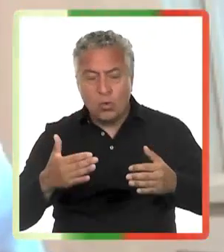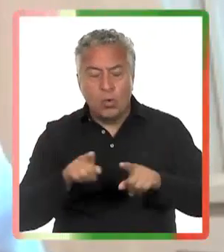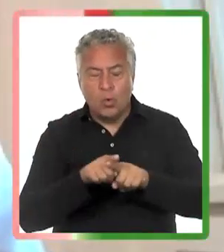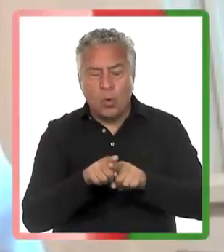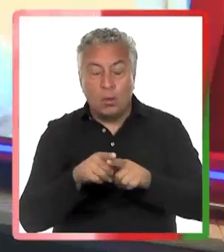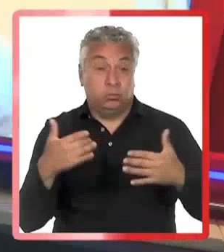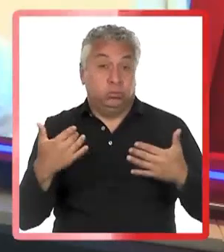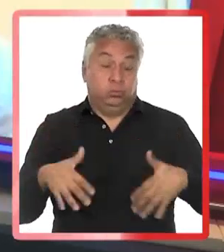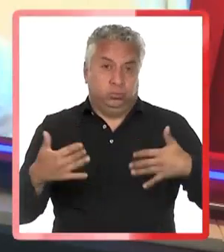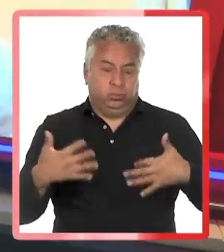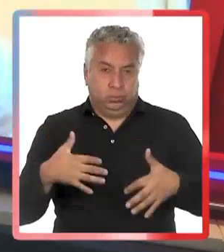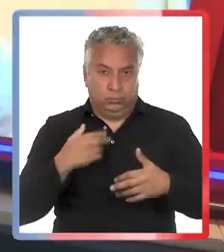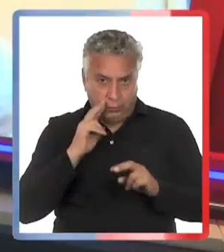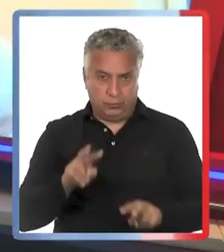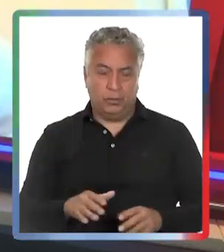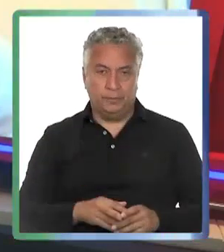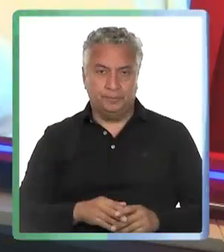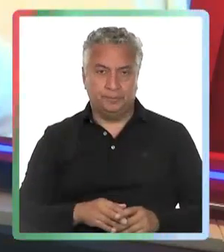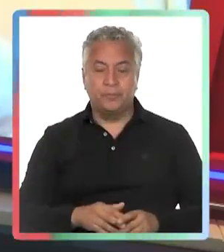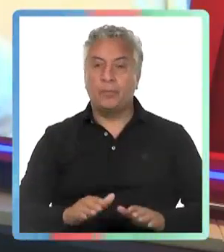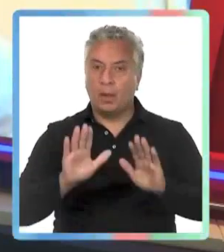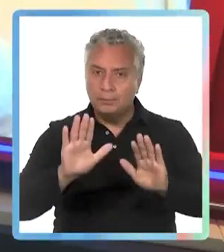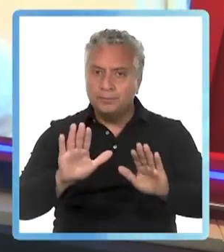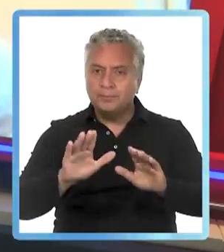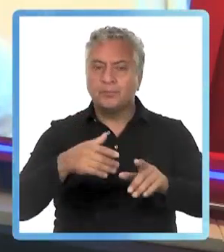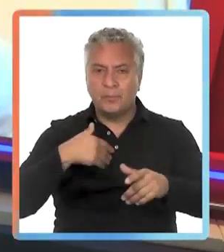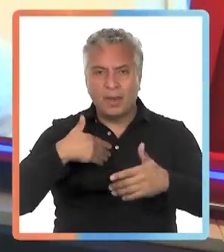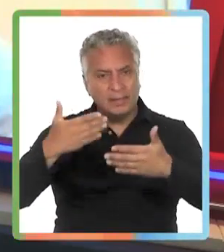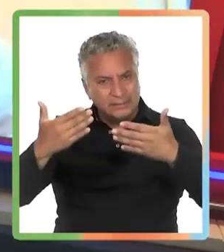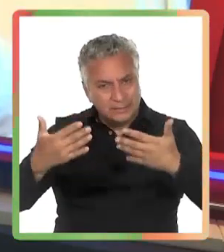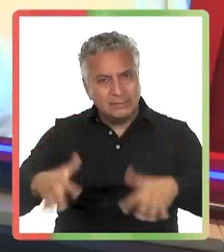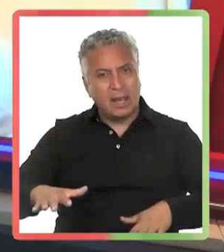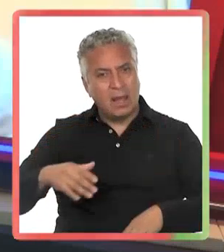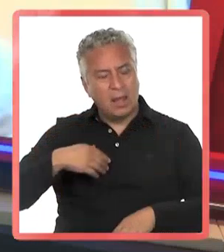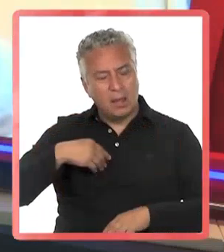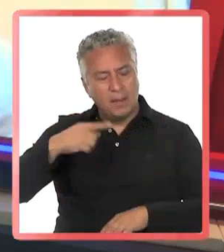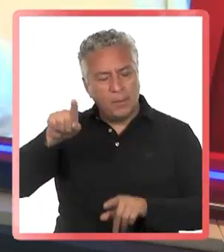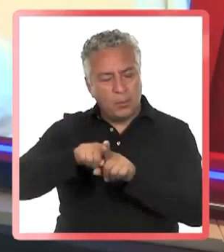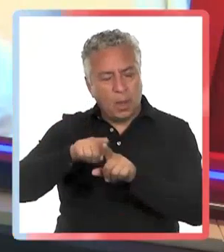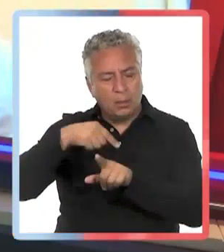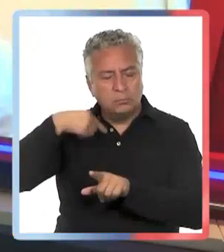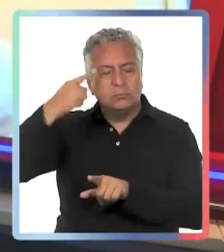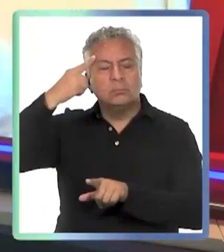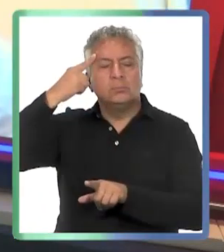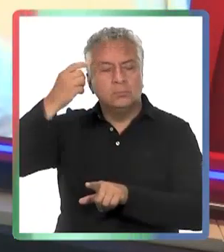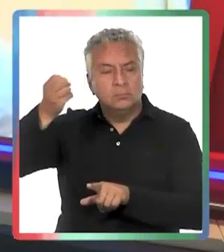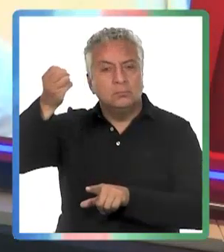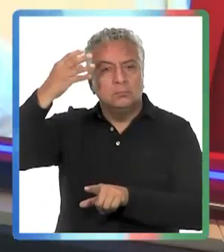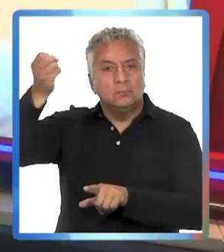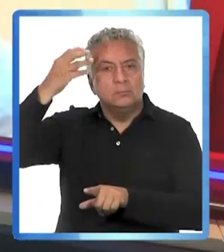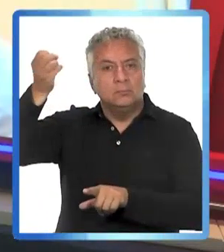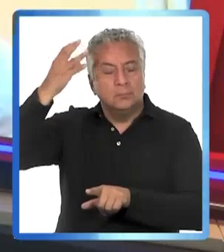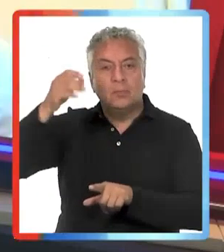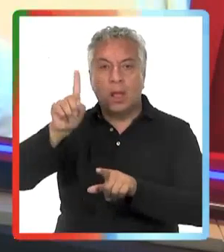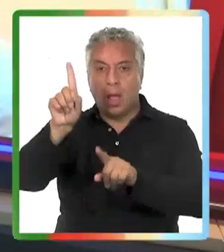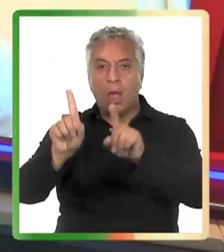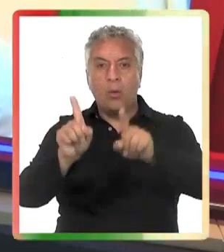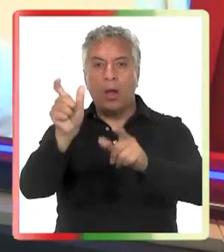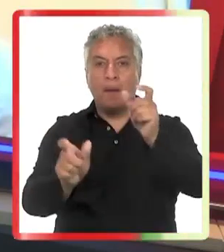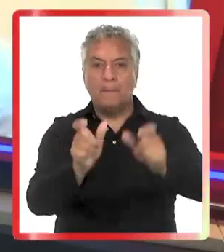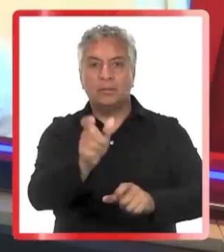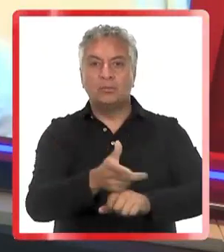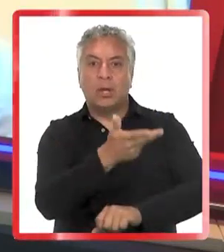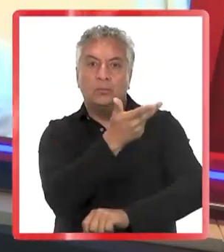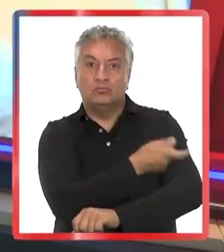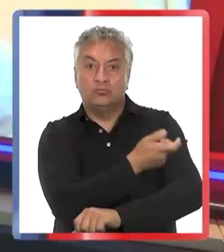estadísticas, ¿cierto? Otro dato que es tremendamente relevante, de los grandes aprendizajes que nos deja esta pandemia, si es que todavía hay algunas personas que